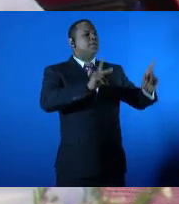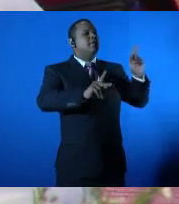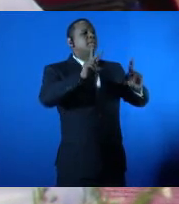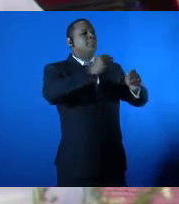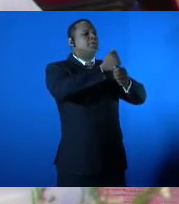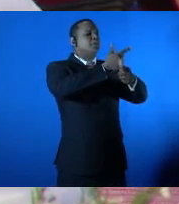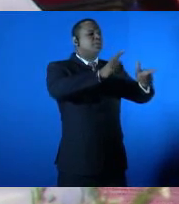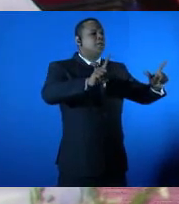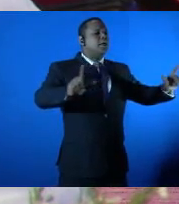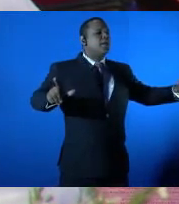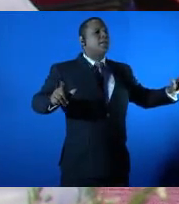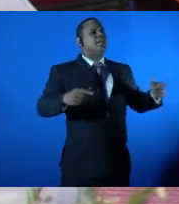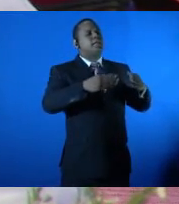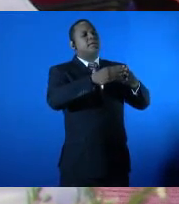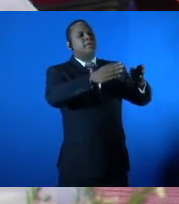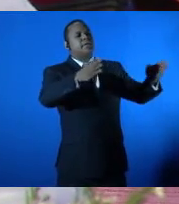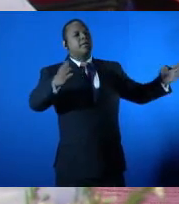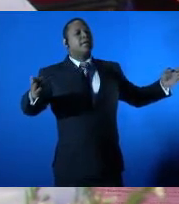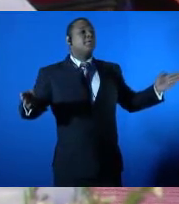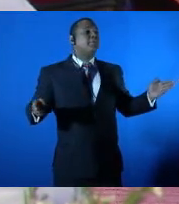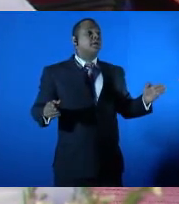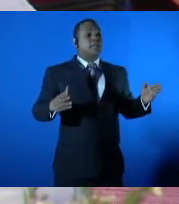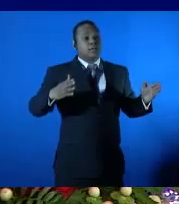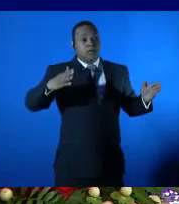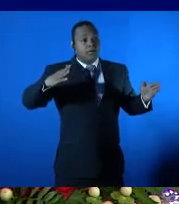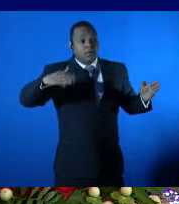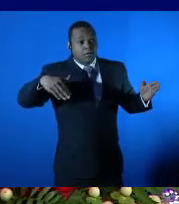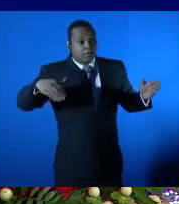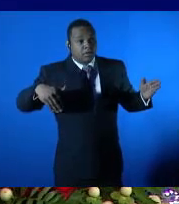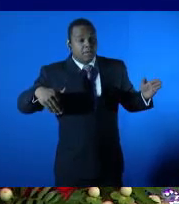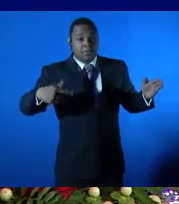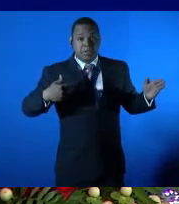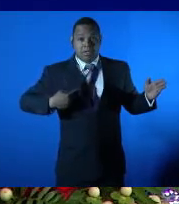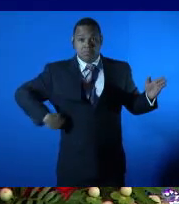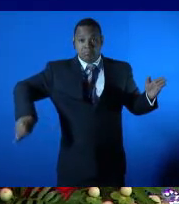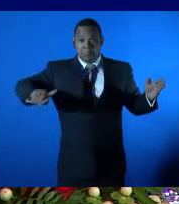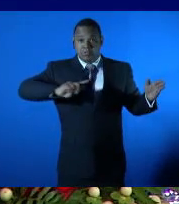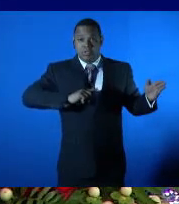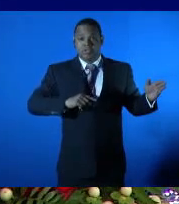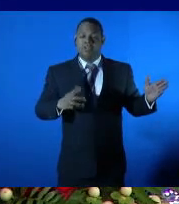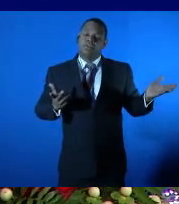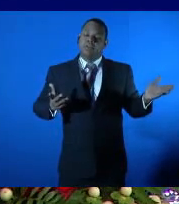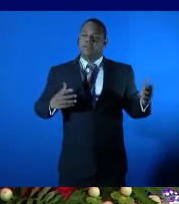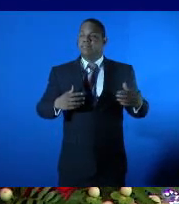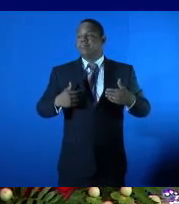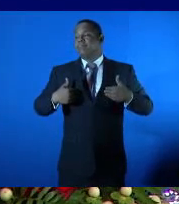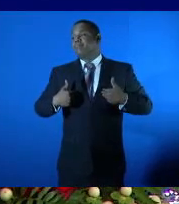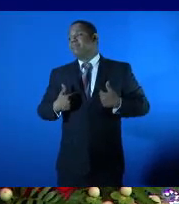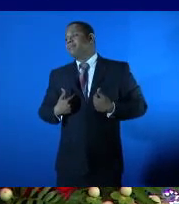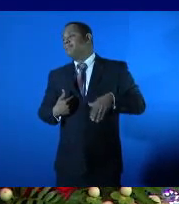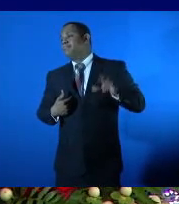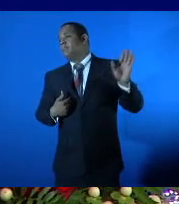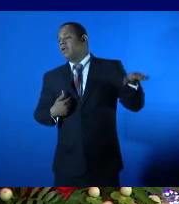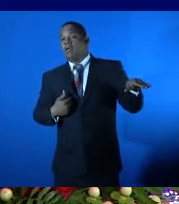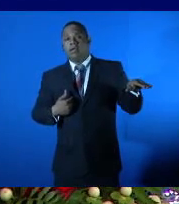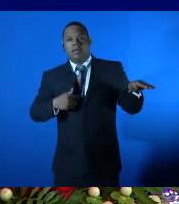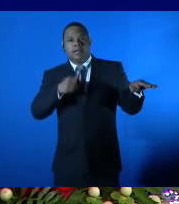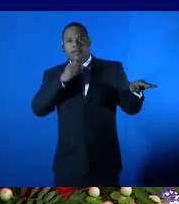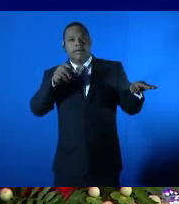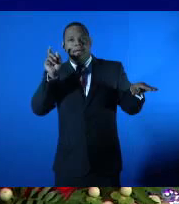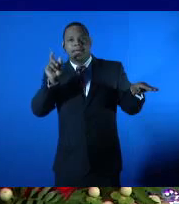inspiren a todos nuestros pueblos y se pongan en práctica en forma muy